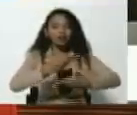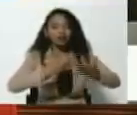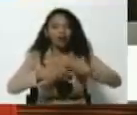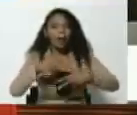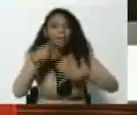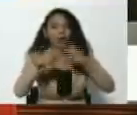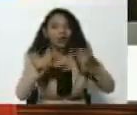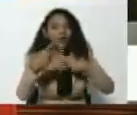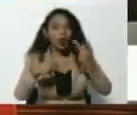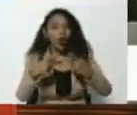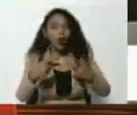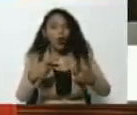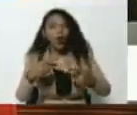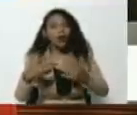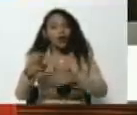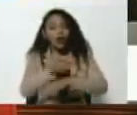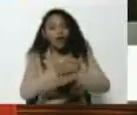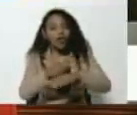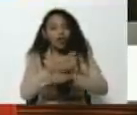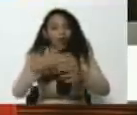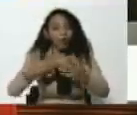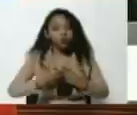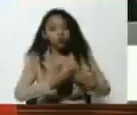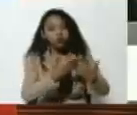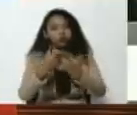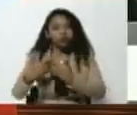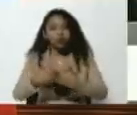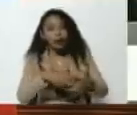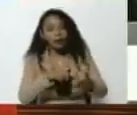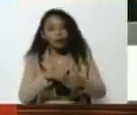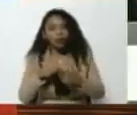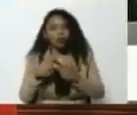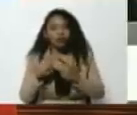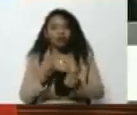políticas y diplomáticas con el gobierno de Estados Unidos de entonces.